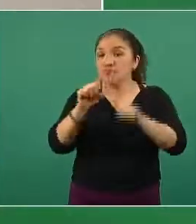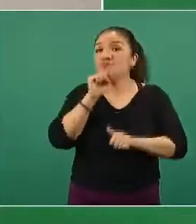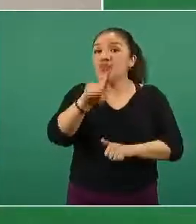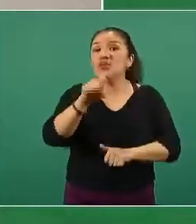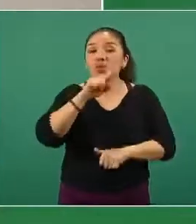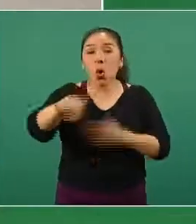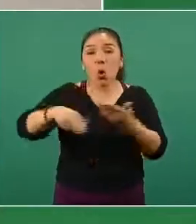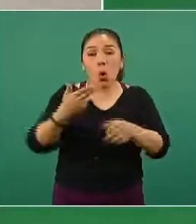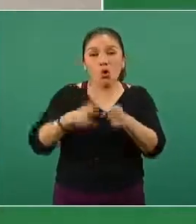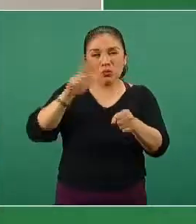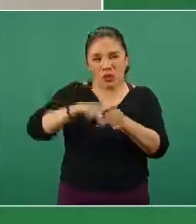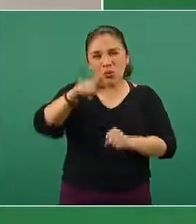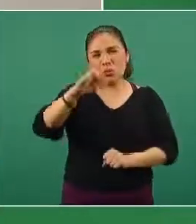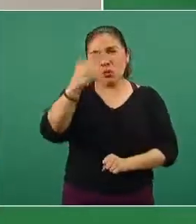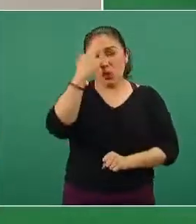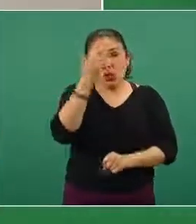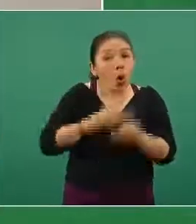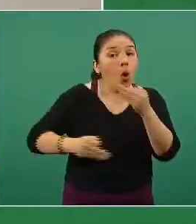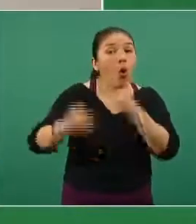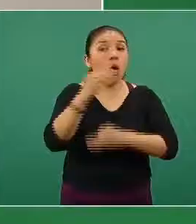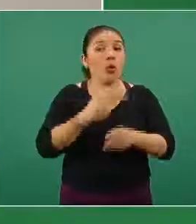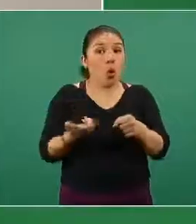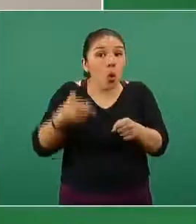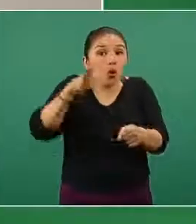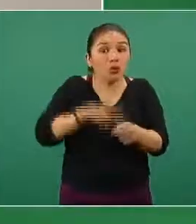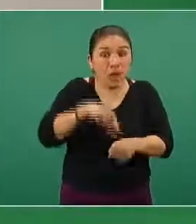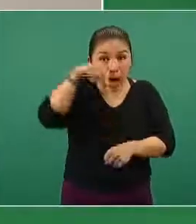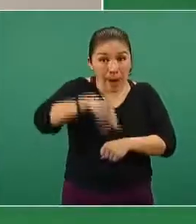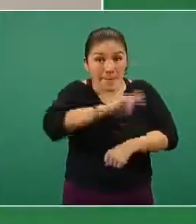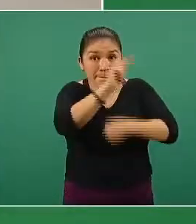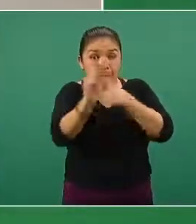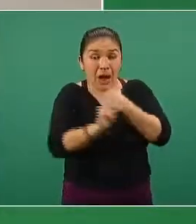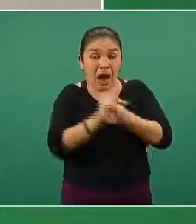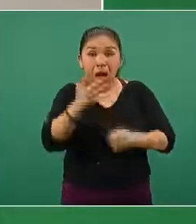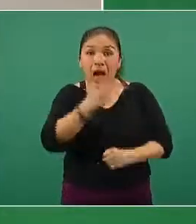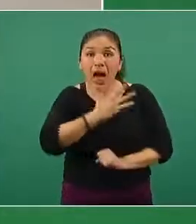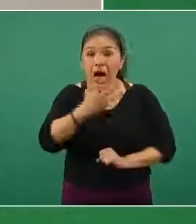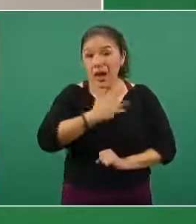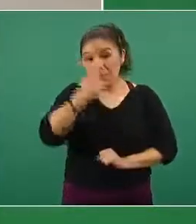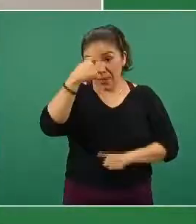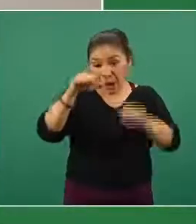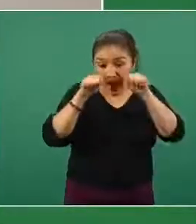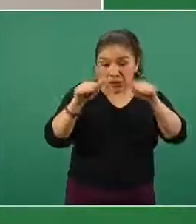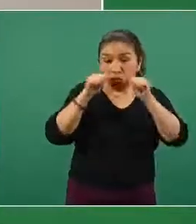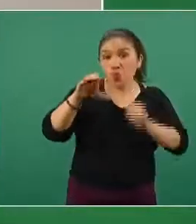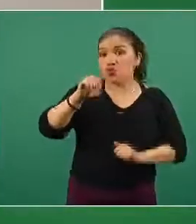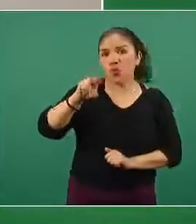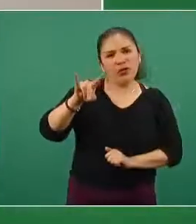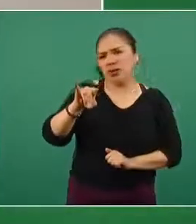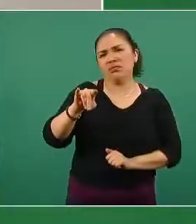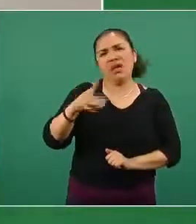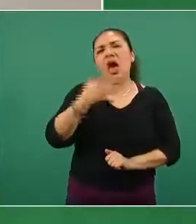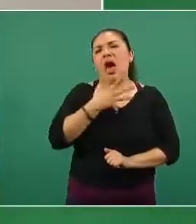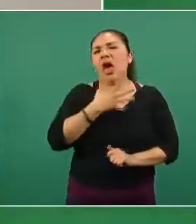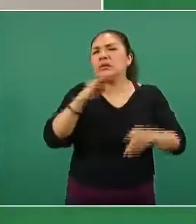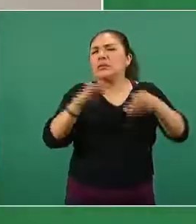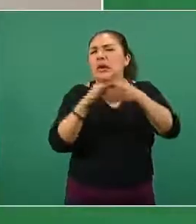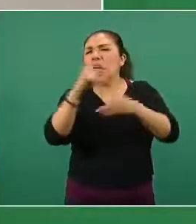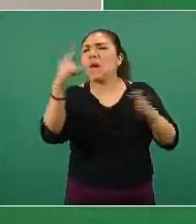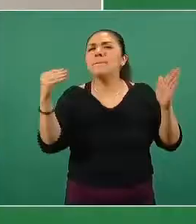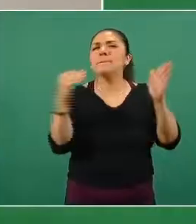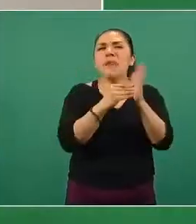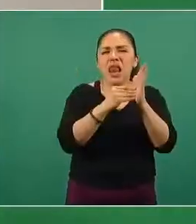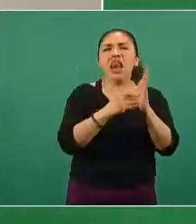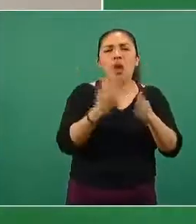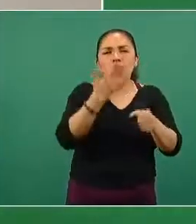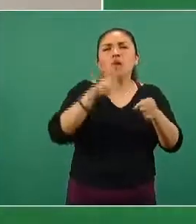hospitales. Recordemos que no todos los hospitales en el país son COVID. Tenemos alrededor de 1,000 unidades que son las